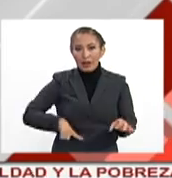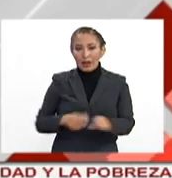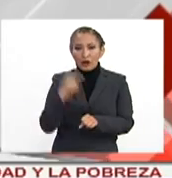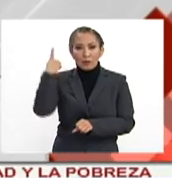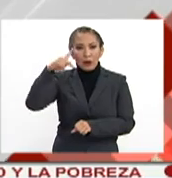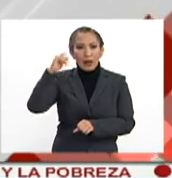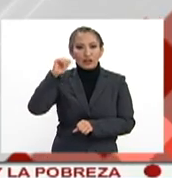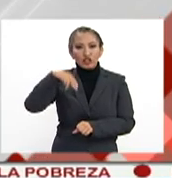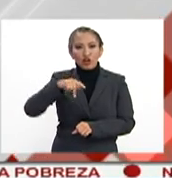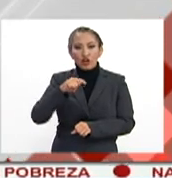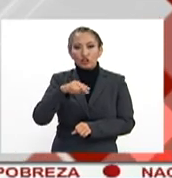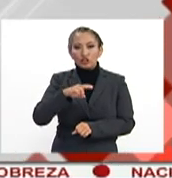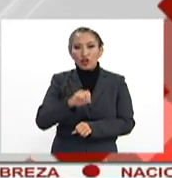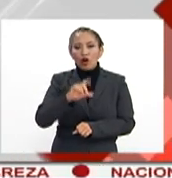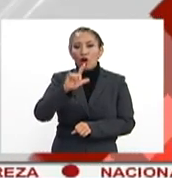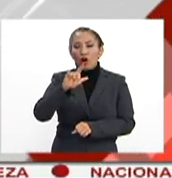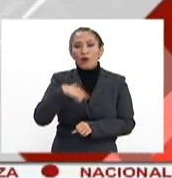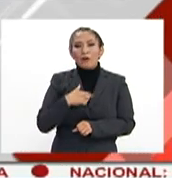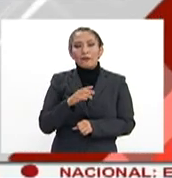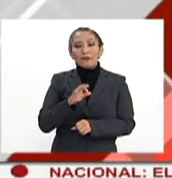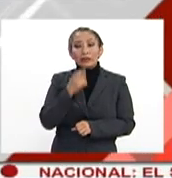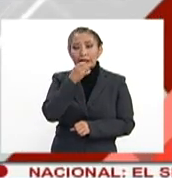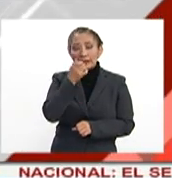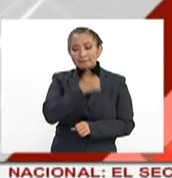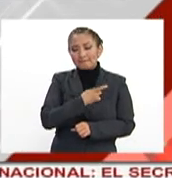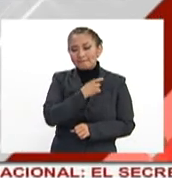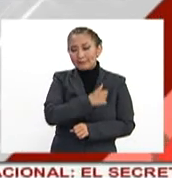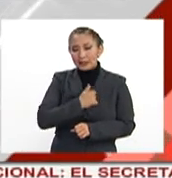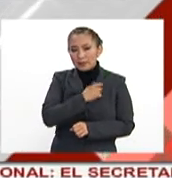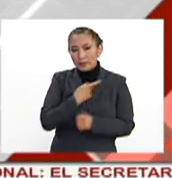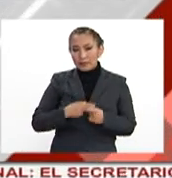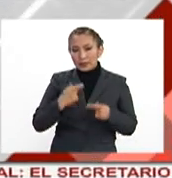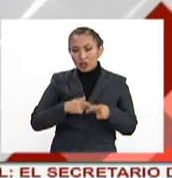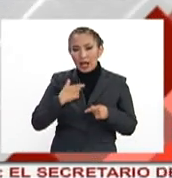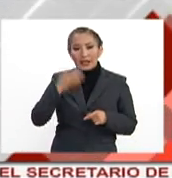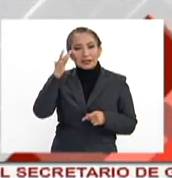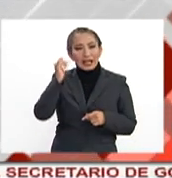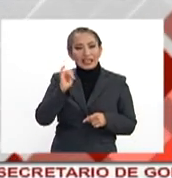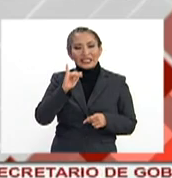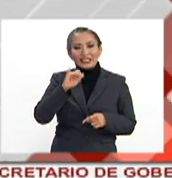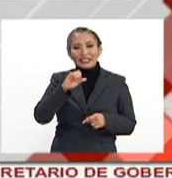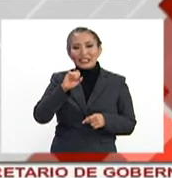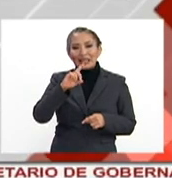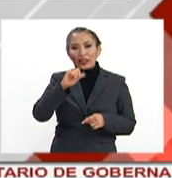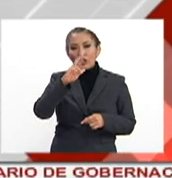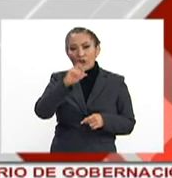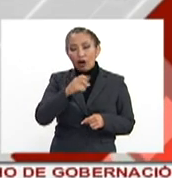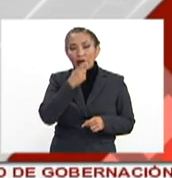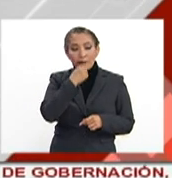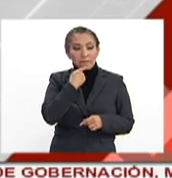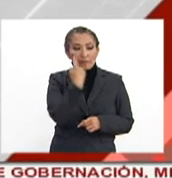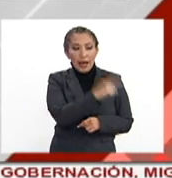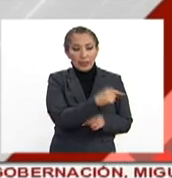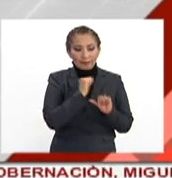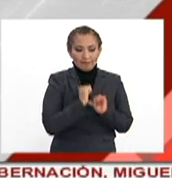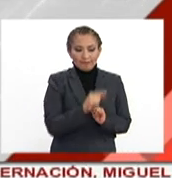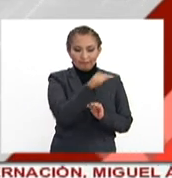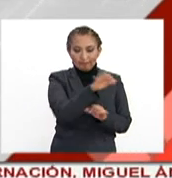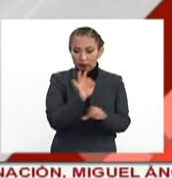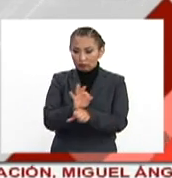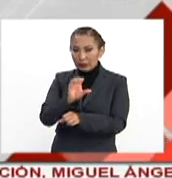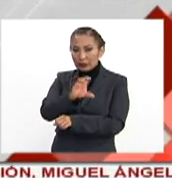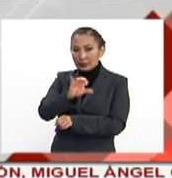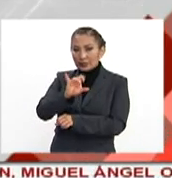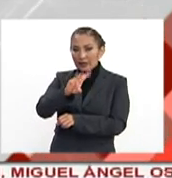de Puebla, Antonio Gali Fayad, lamentó la muerte de estas personas en San Isidro, Chilchotla, e instruyó a la Dirección de